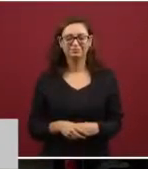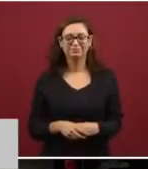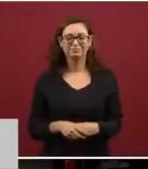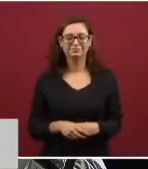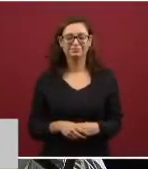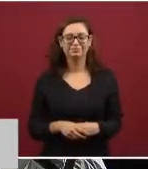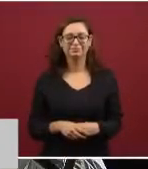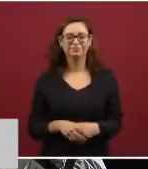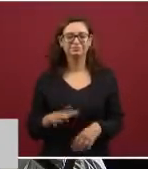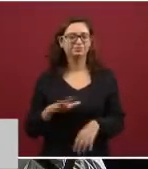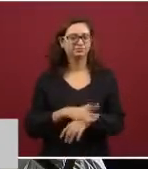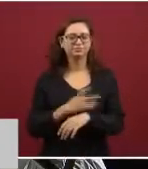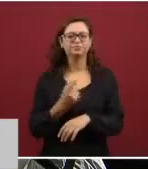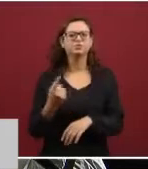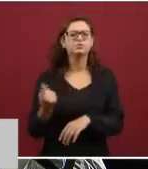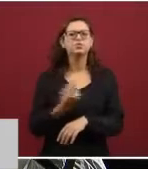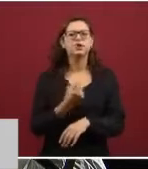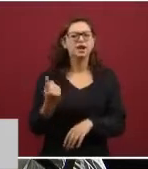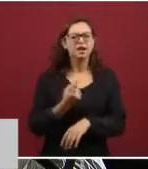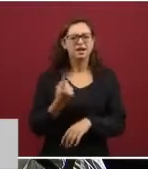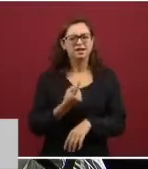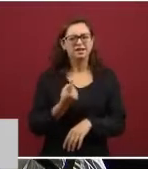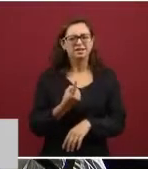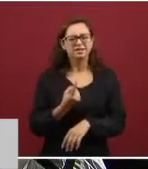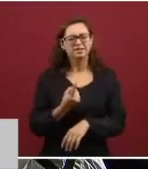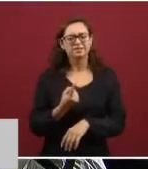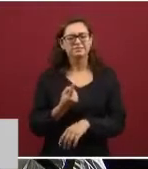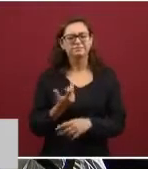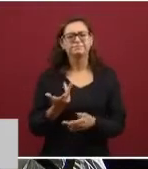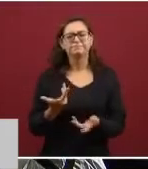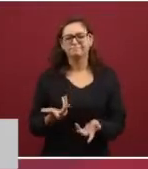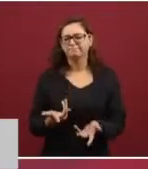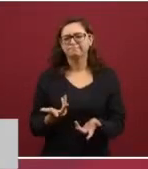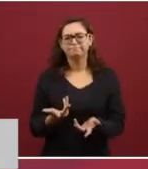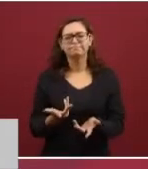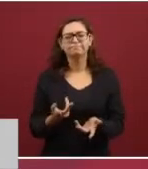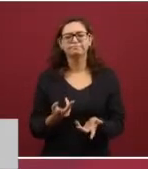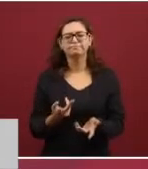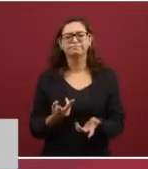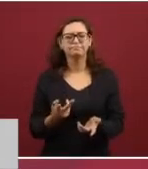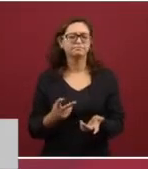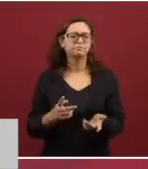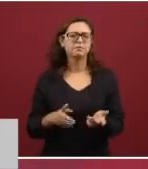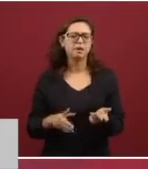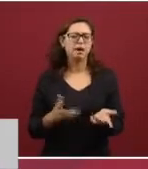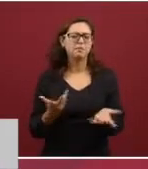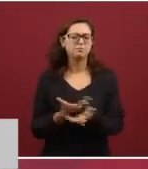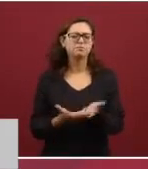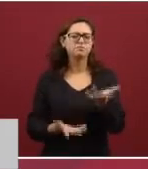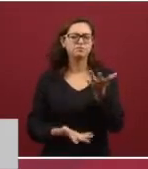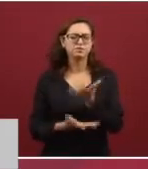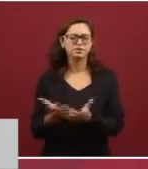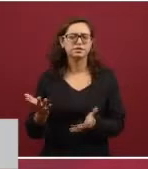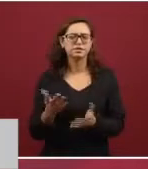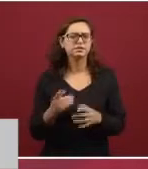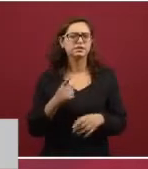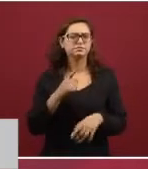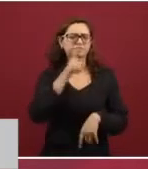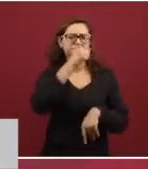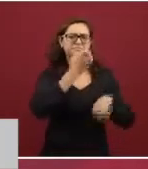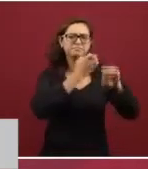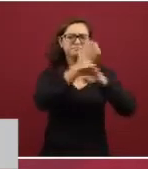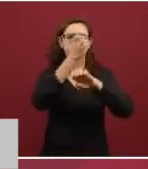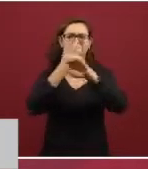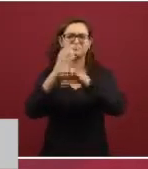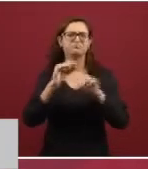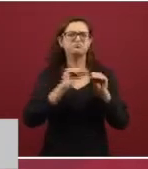acciones contra el tráfico de facturas falsas. Estas prácticas provocan la evasión fiscal por miles de millones de pesos y con la finalidad de cumplir los compromisos